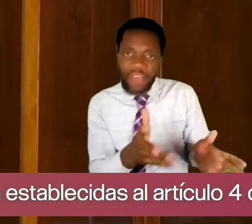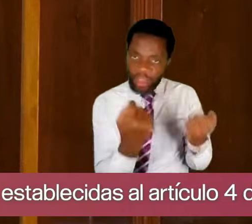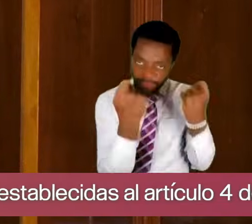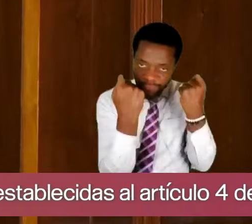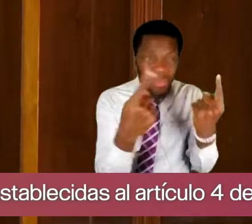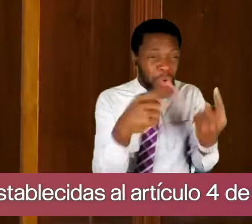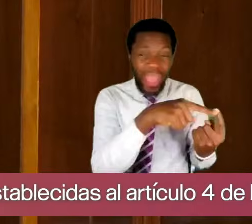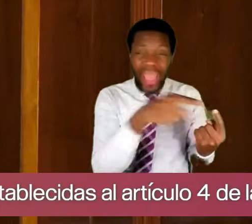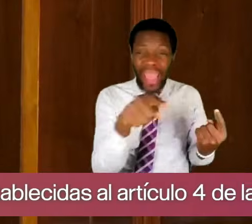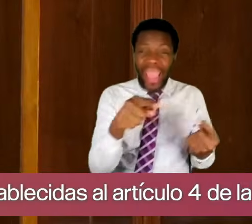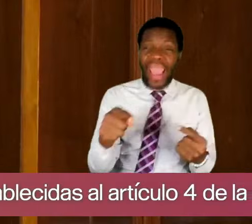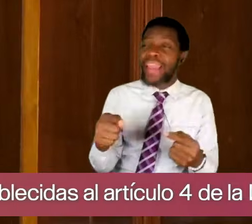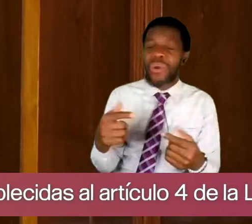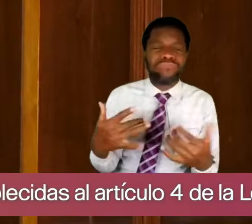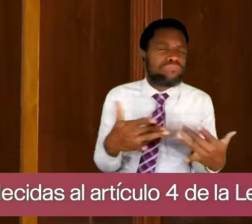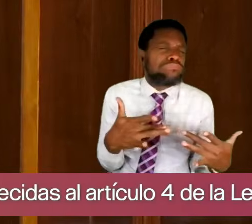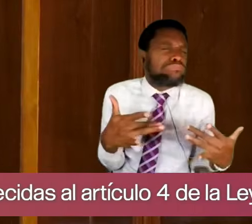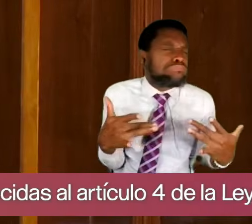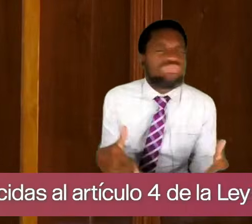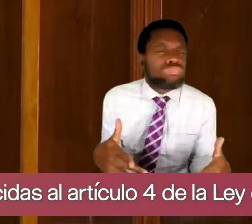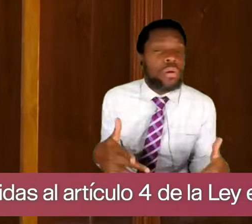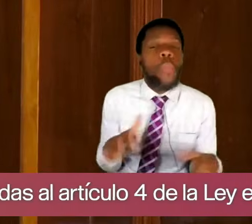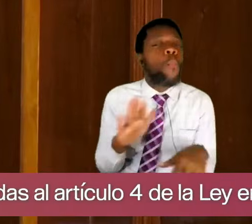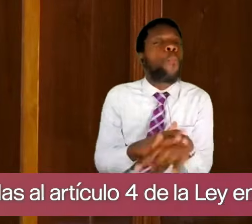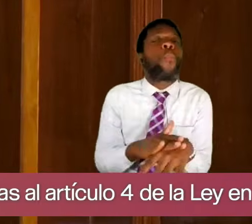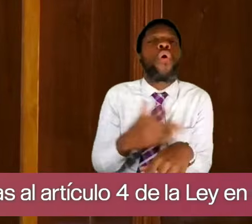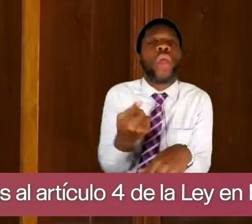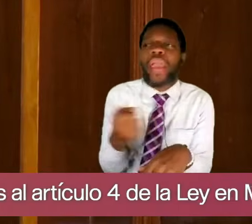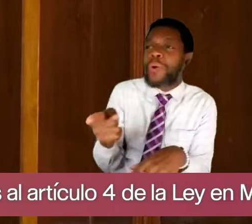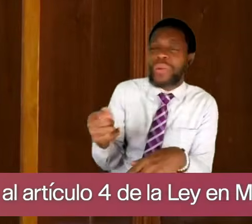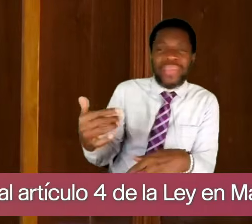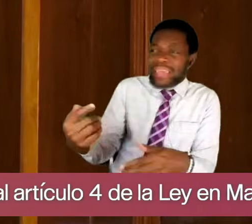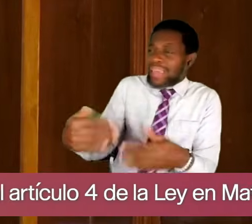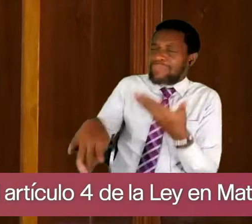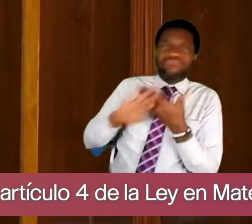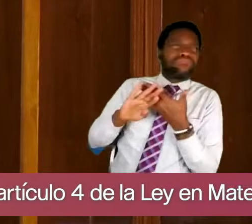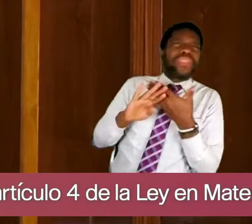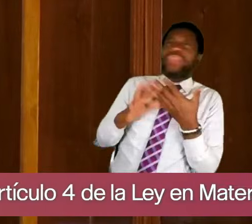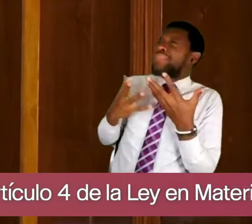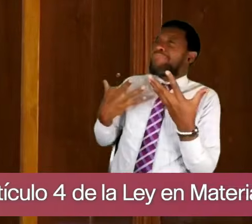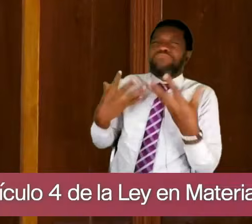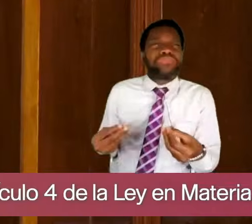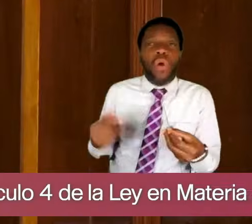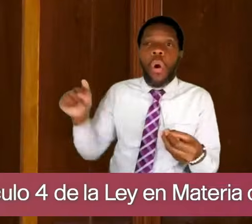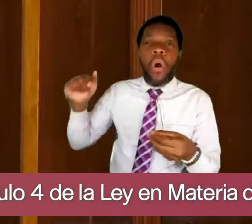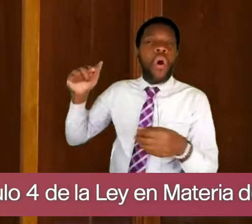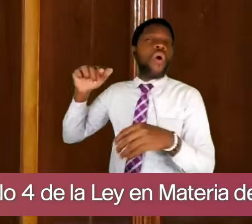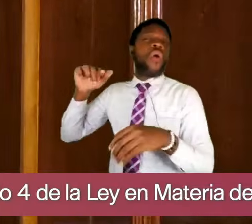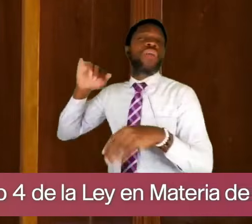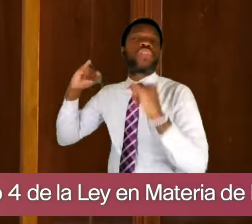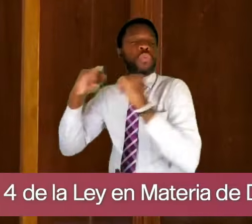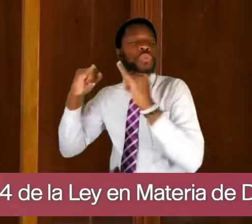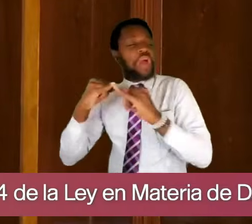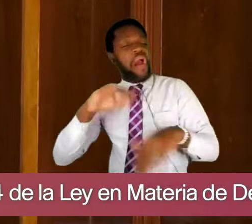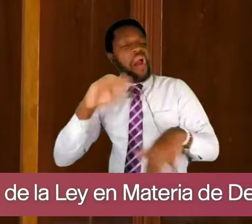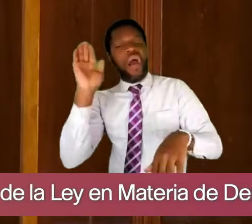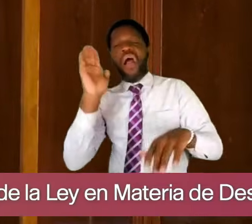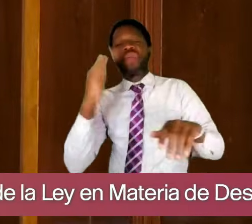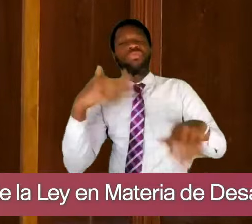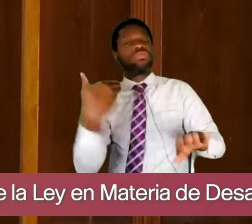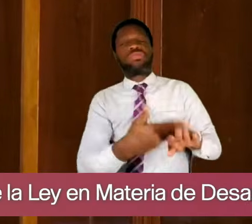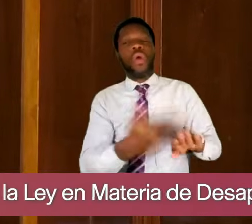la incertidumbre que lacera, la violencia institucional, la revictimización constante,